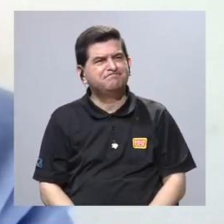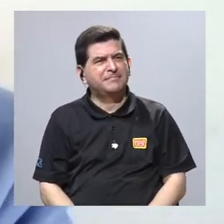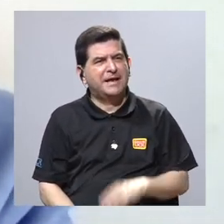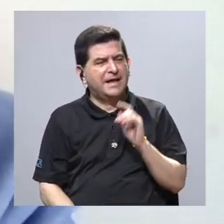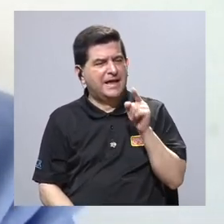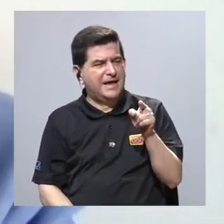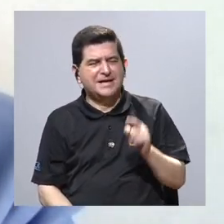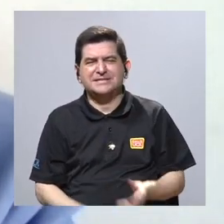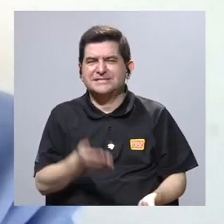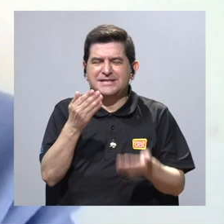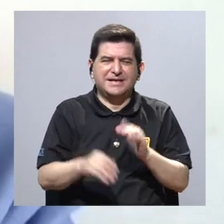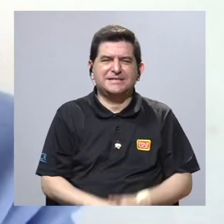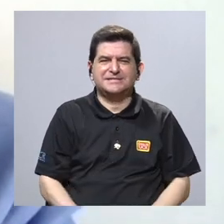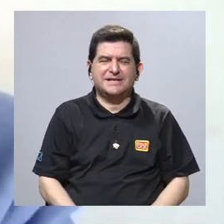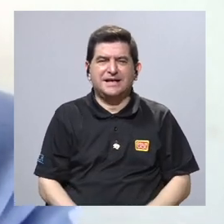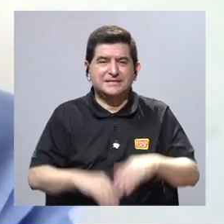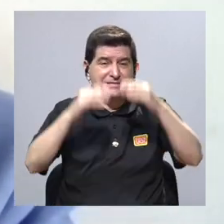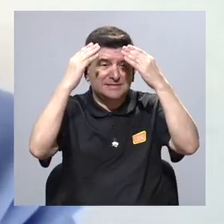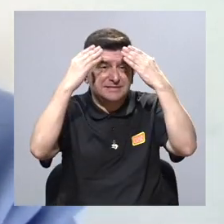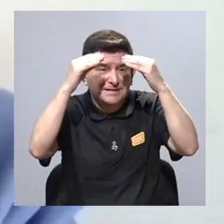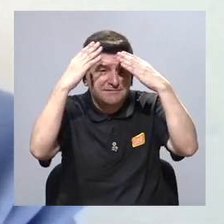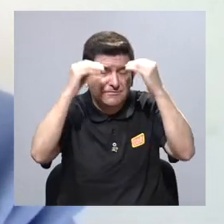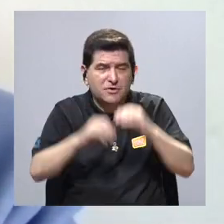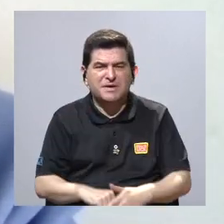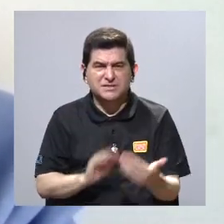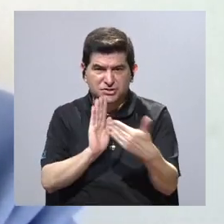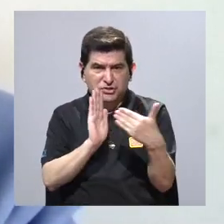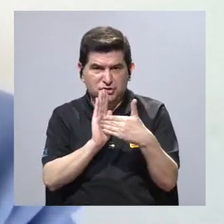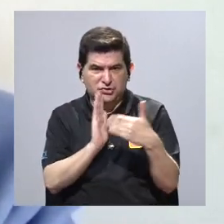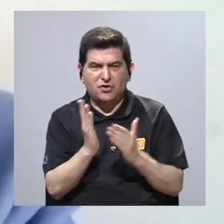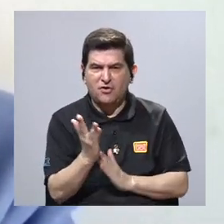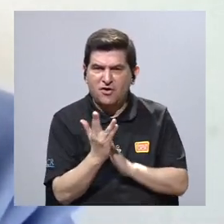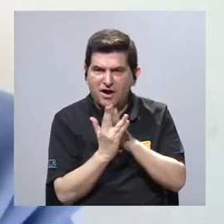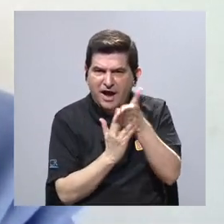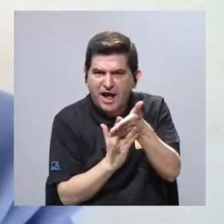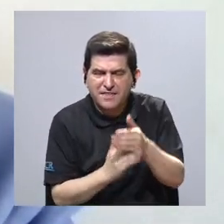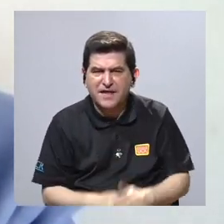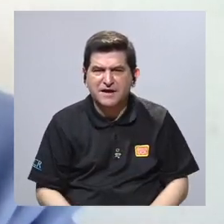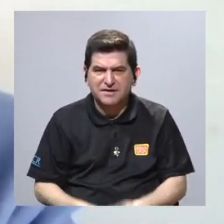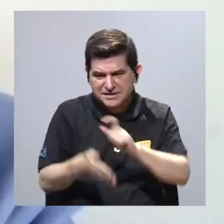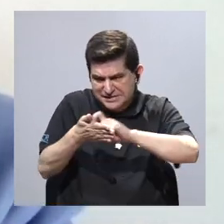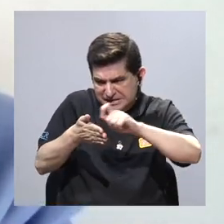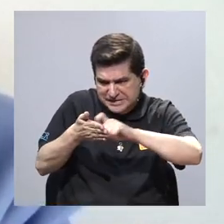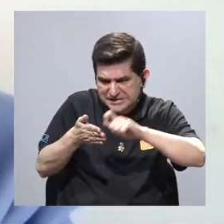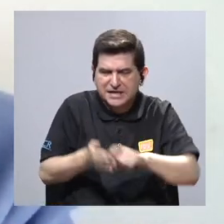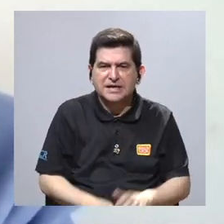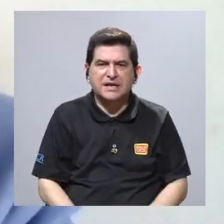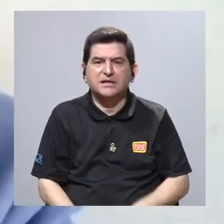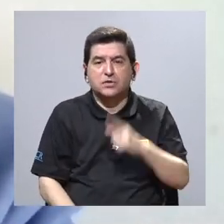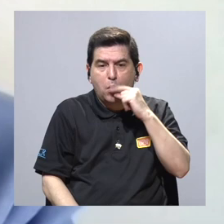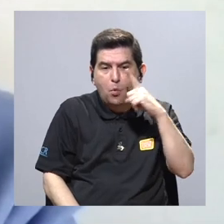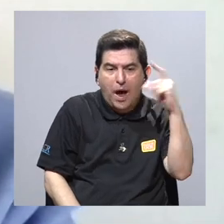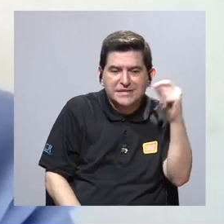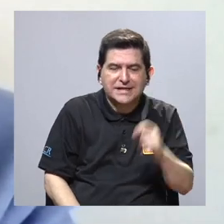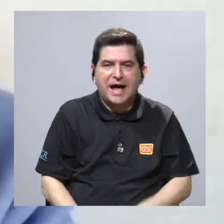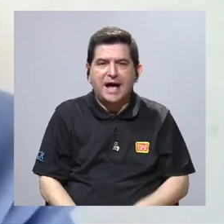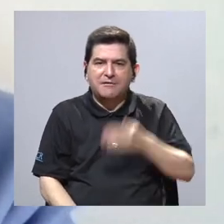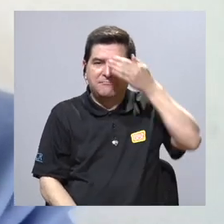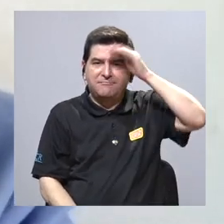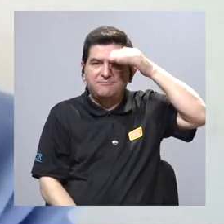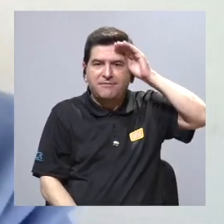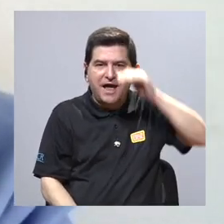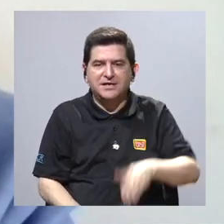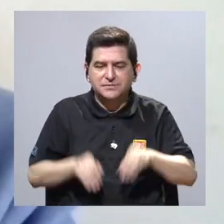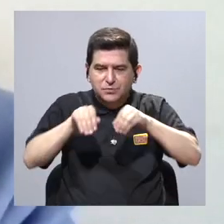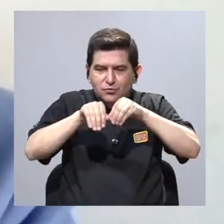esa infomedia, digamos, que nos golpea a través de artículos, del WhatsApp, del Facebook, de